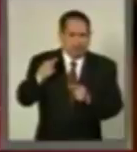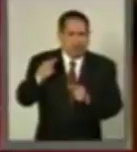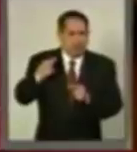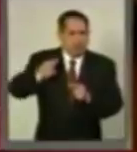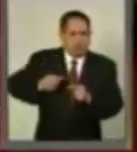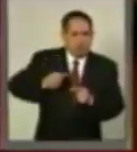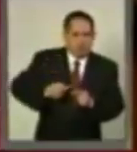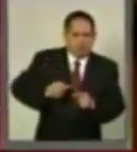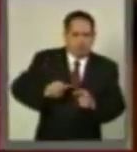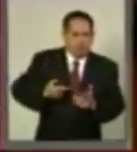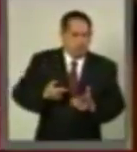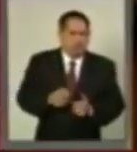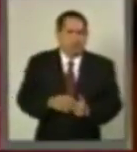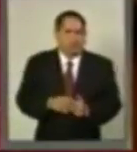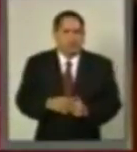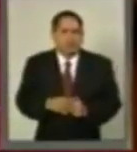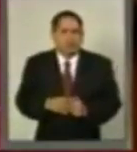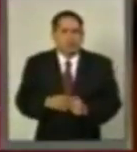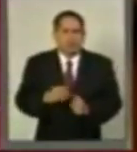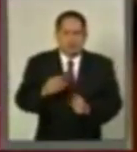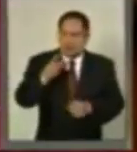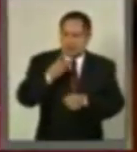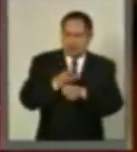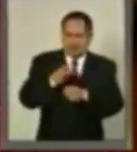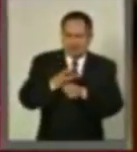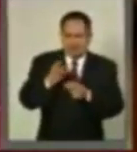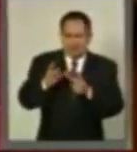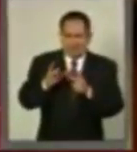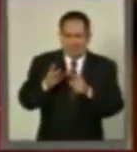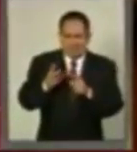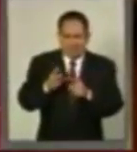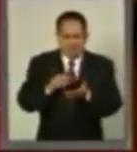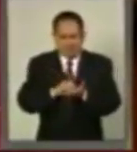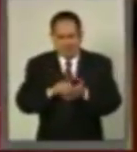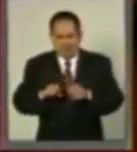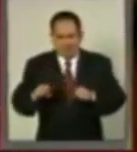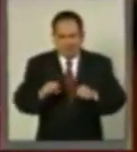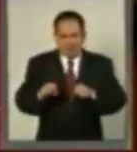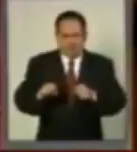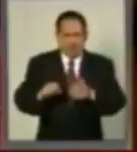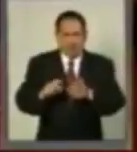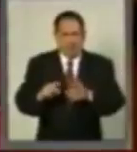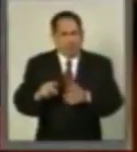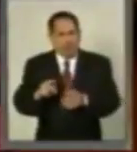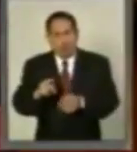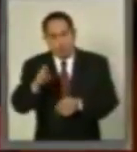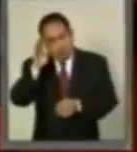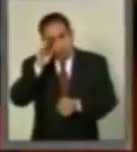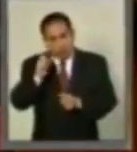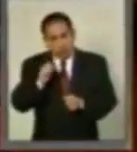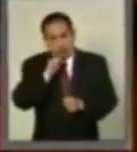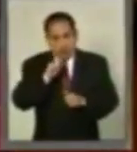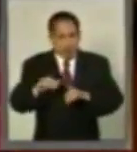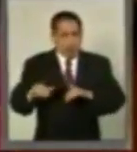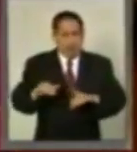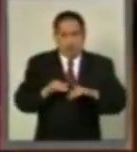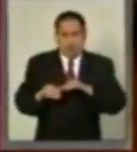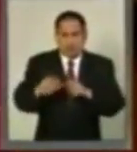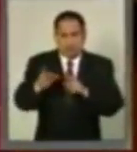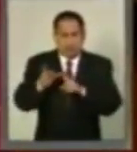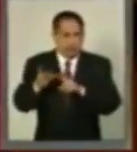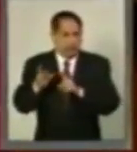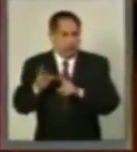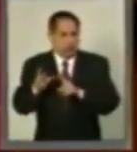segundo, de un tercero que ahí está registrado como réplica, pero que fue bastante